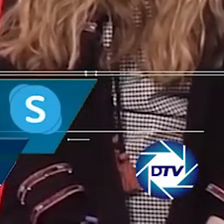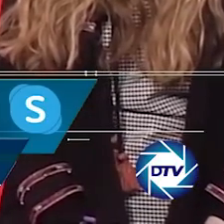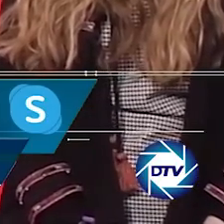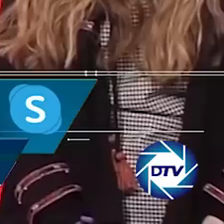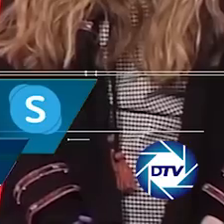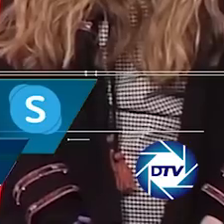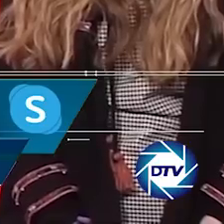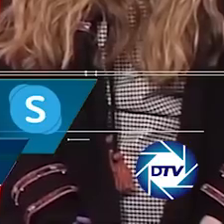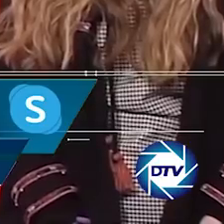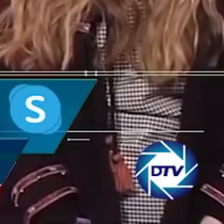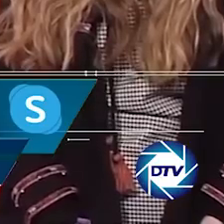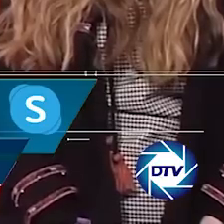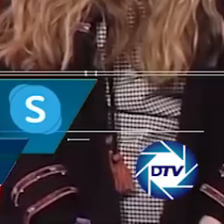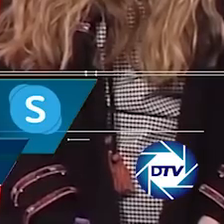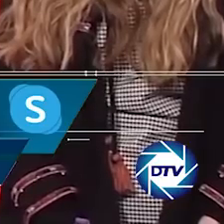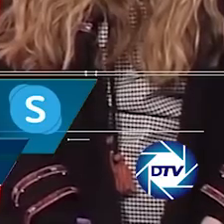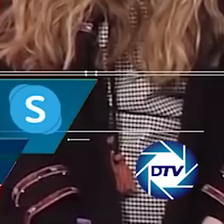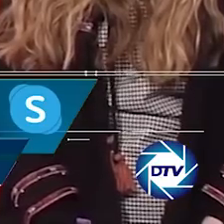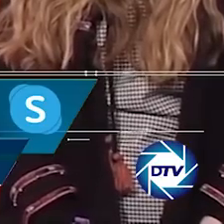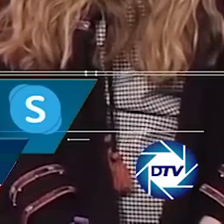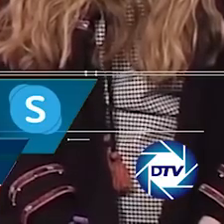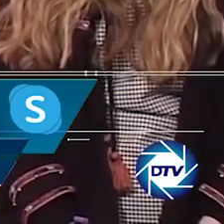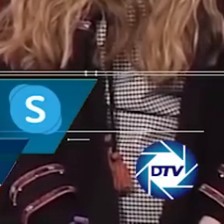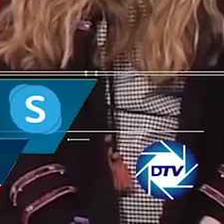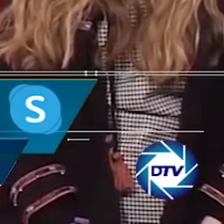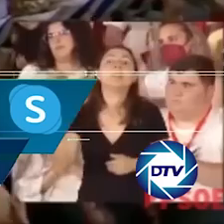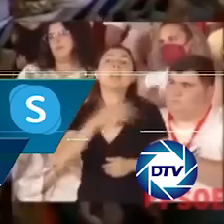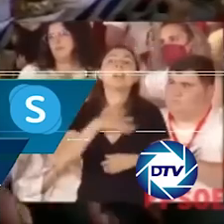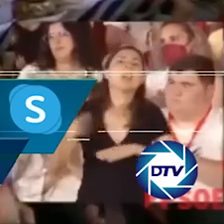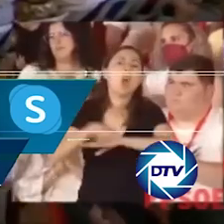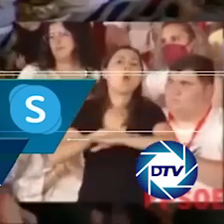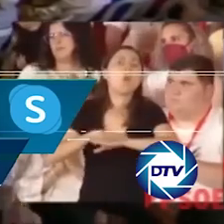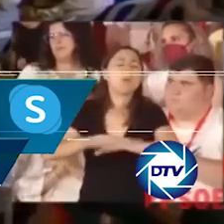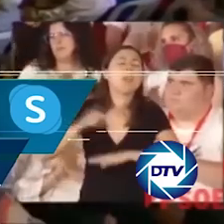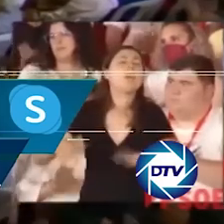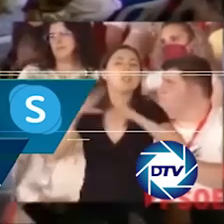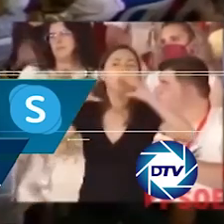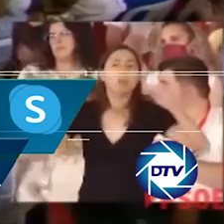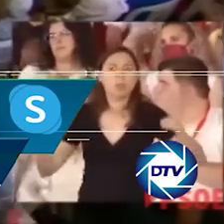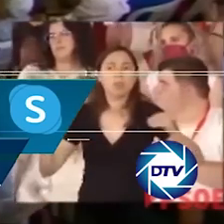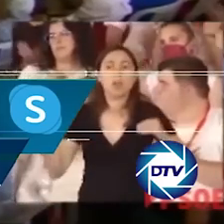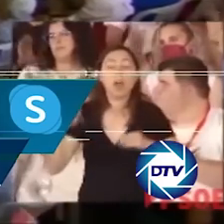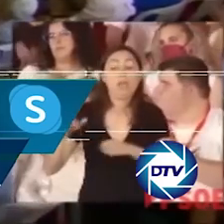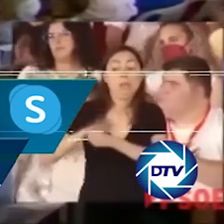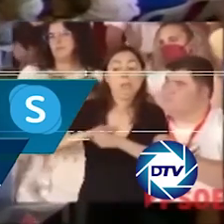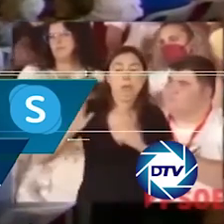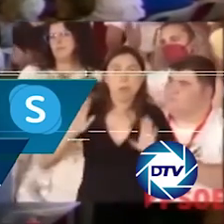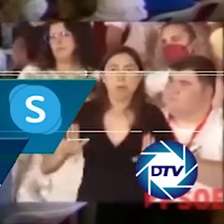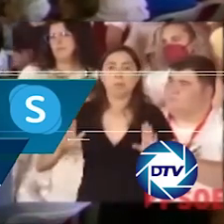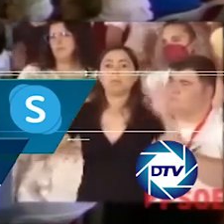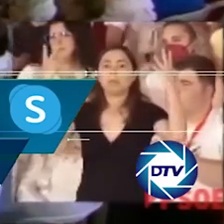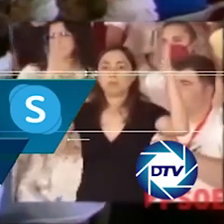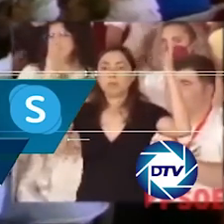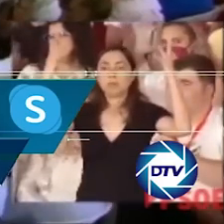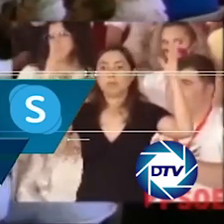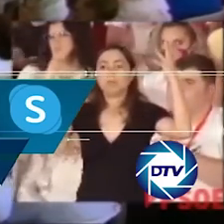es una cuestión de Susana Díaz, por mucho que a mí no me guste como candidata y pueda estar en posiciones totalmente distantes suyas ideológicas. No es una cuestión